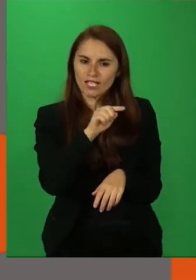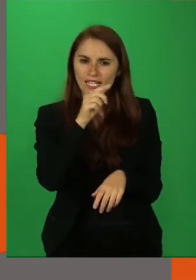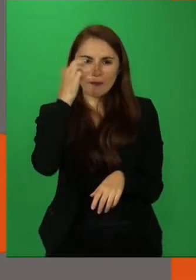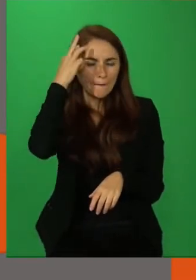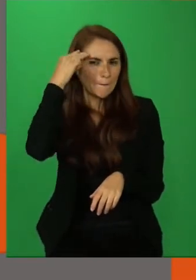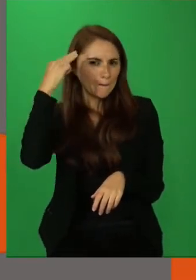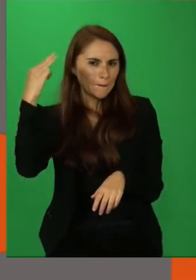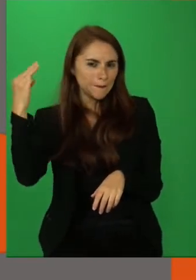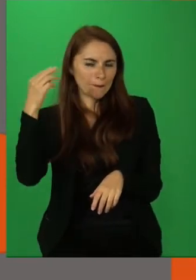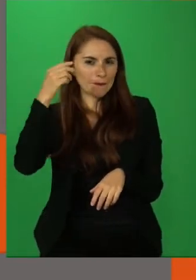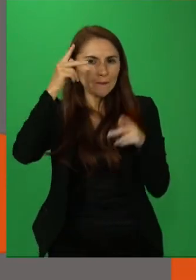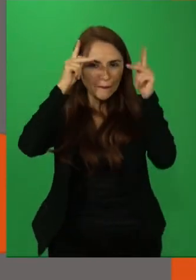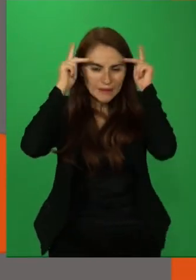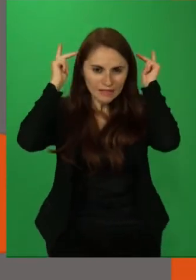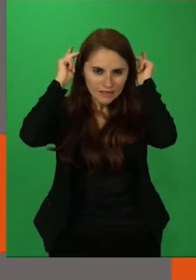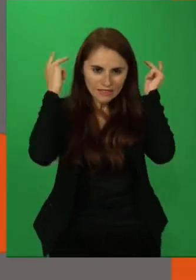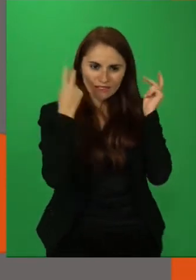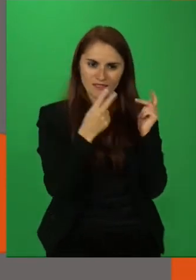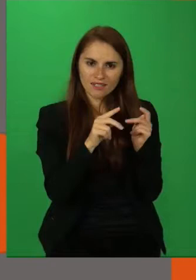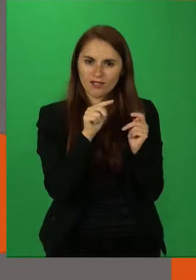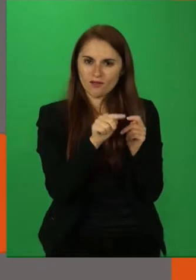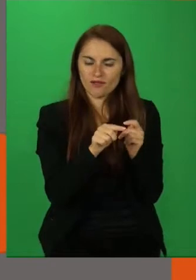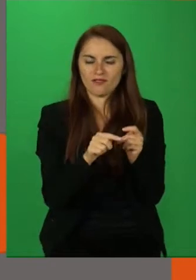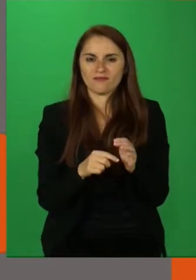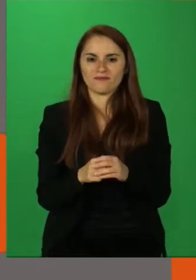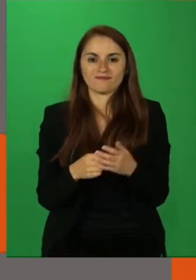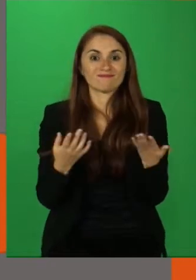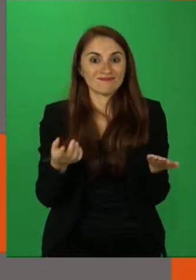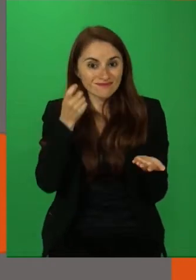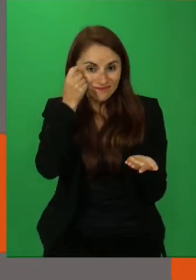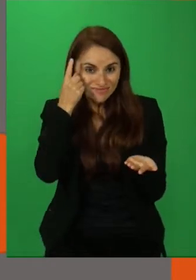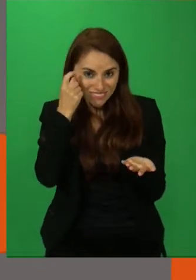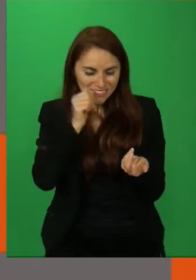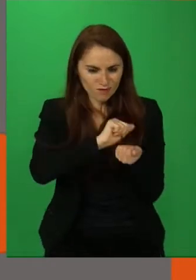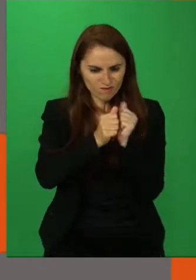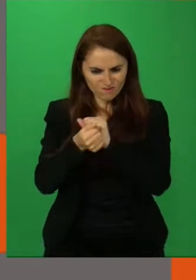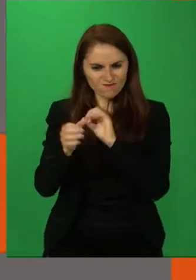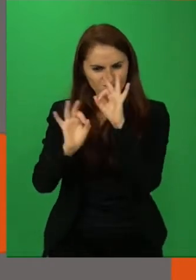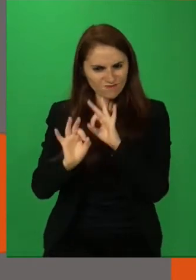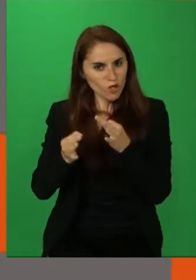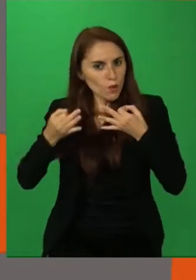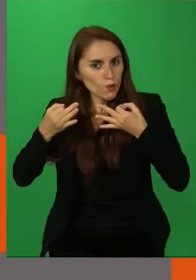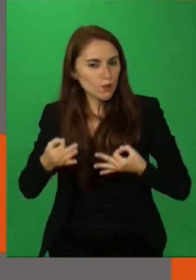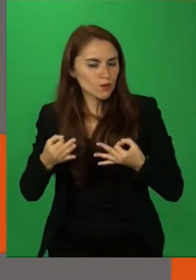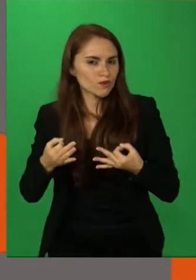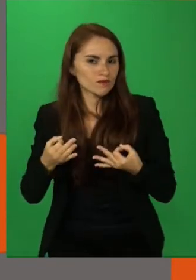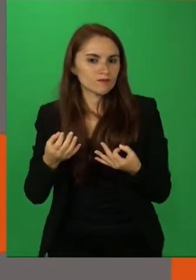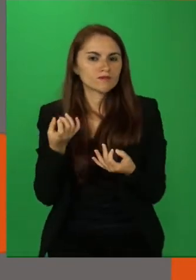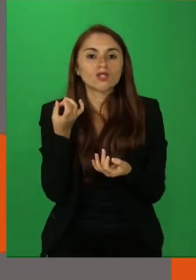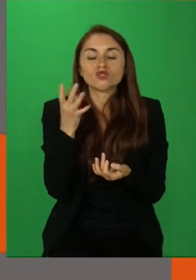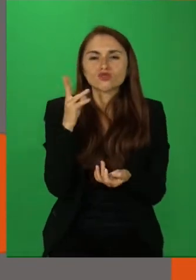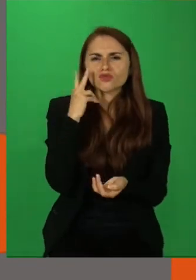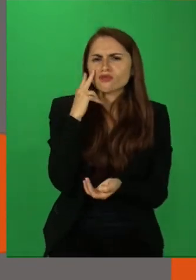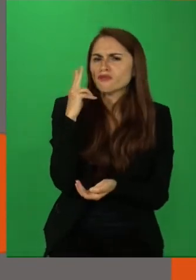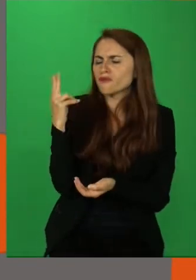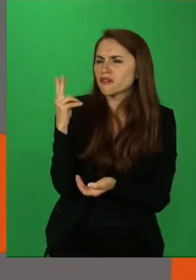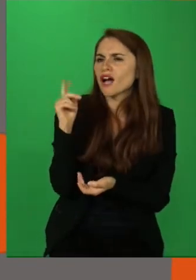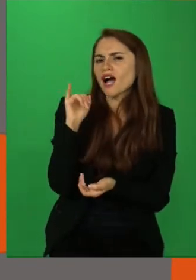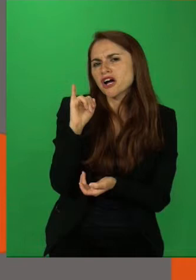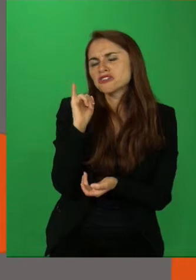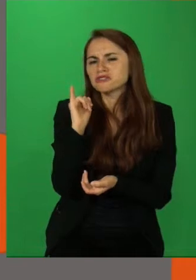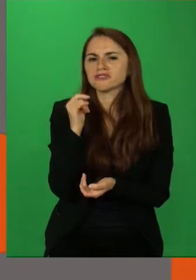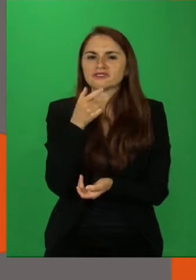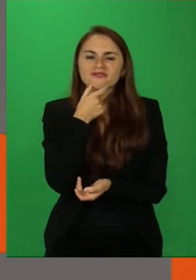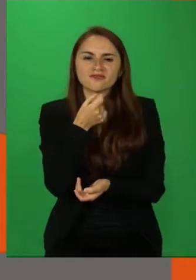mitología griega. ¿Te das cuenta o no lo importante que es interpretar? Porque no nos podemos quedar solo en comprender la